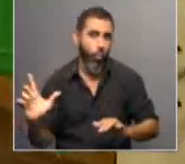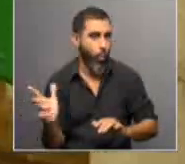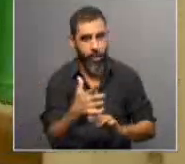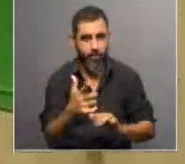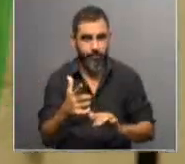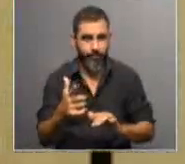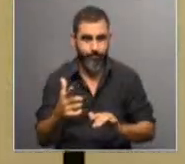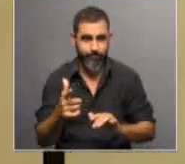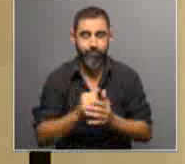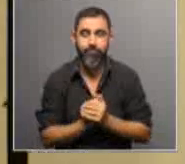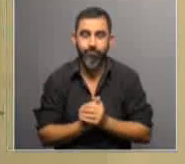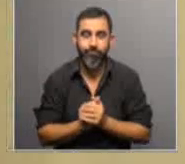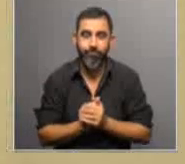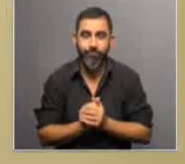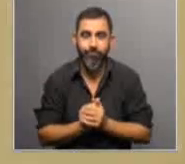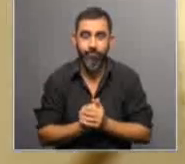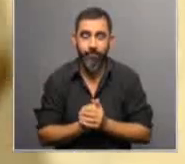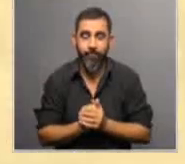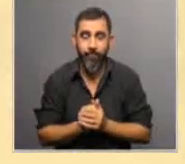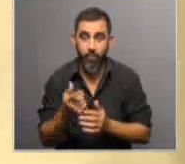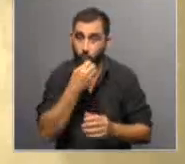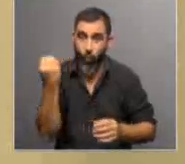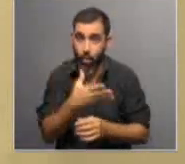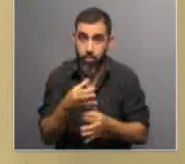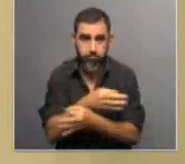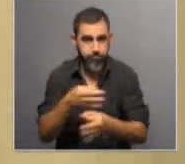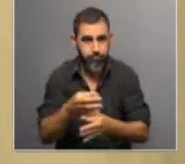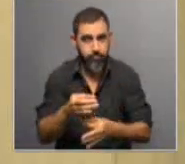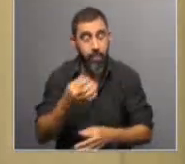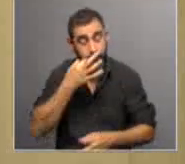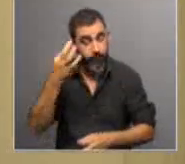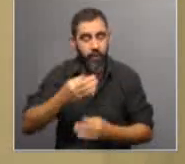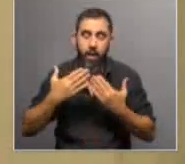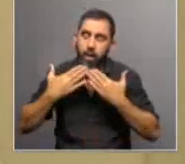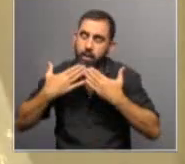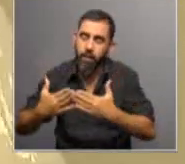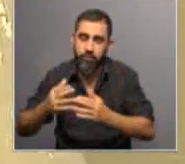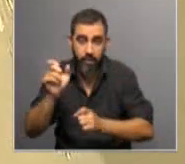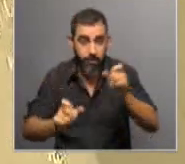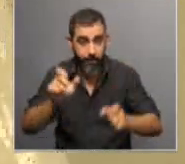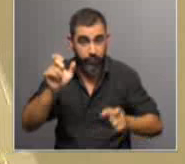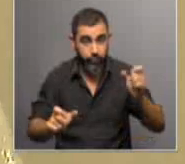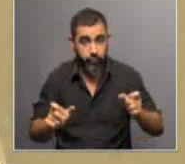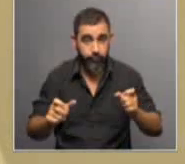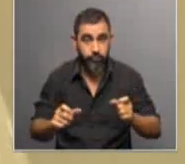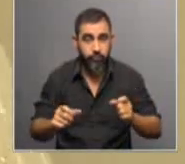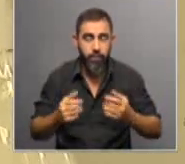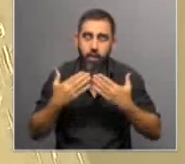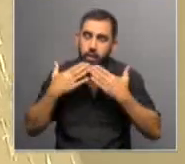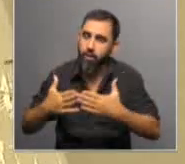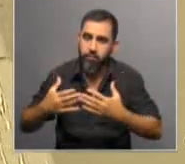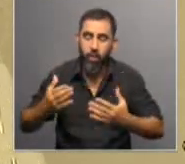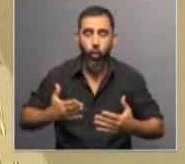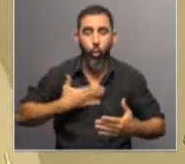porque la convocatoria, o sea, el aspecto positivo de esto es que ha sido un éxito. La verdad que le agradecemos a todos. Estamos súper agradecidos